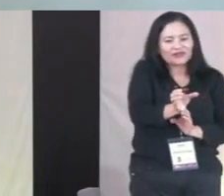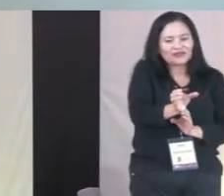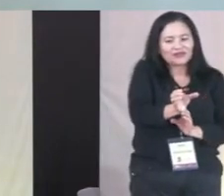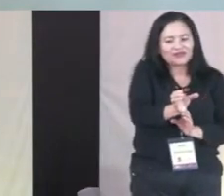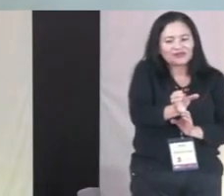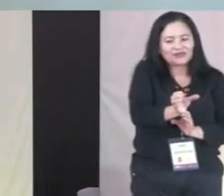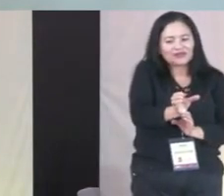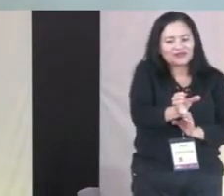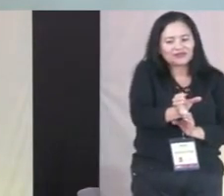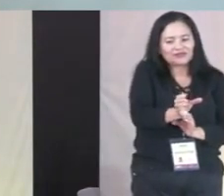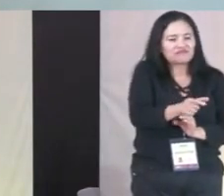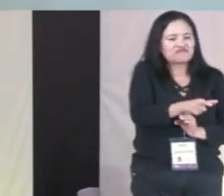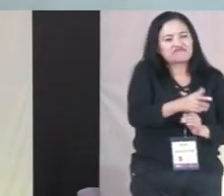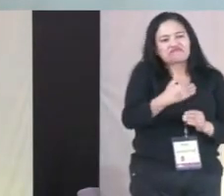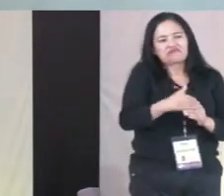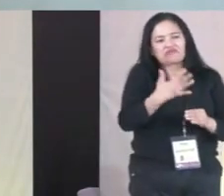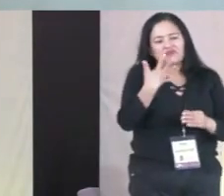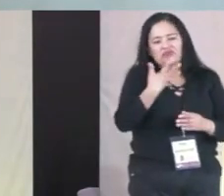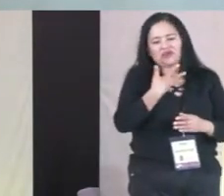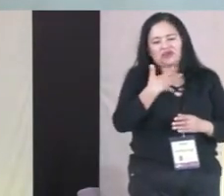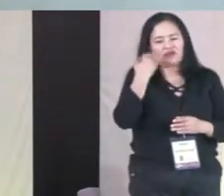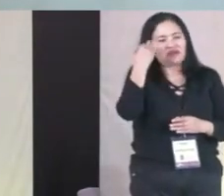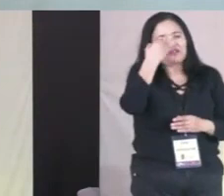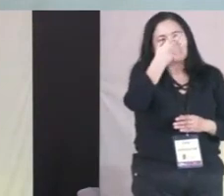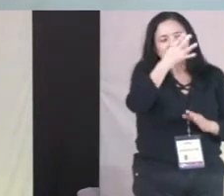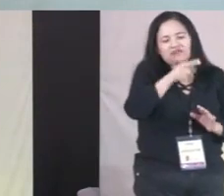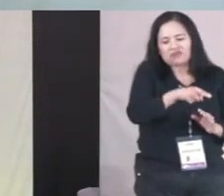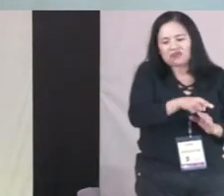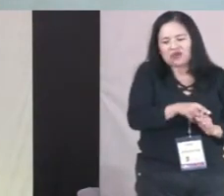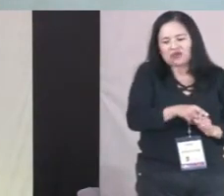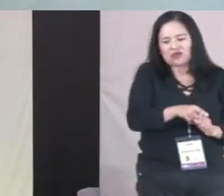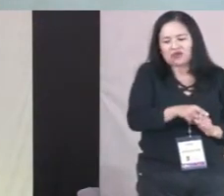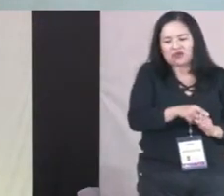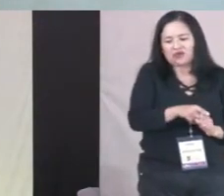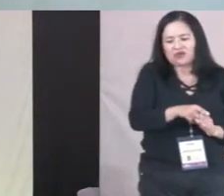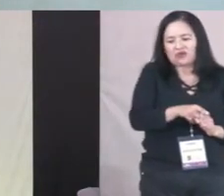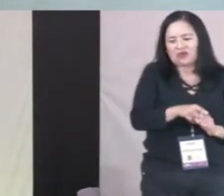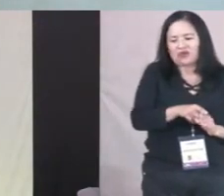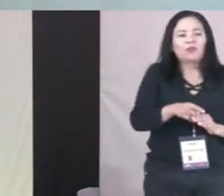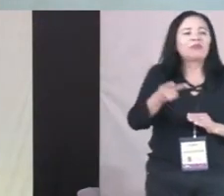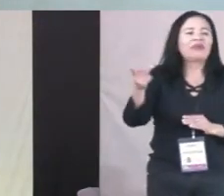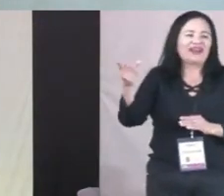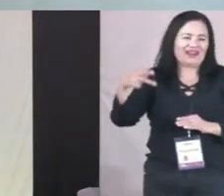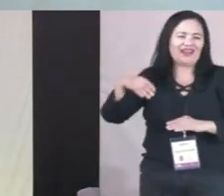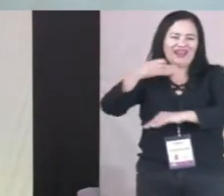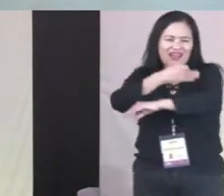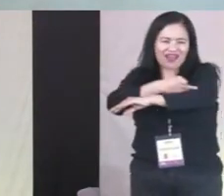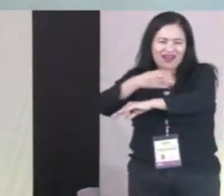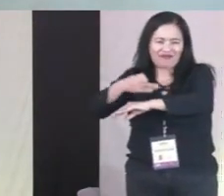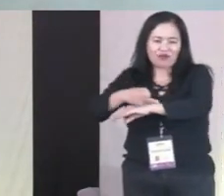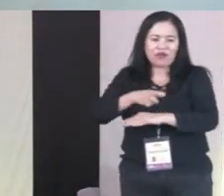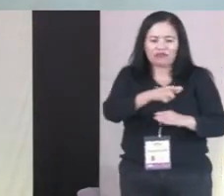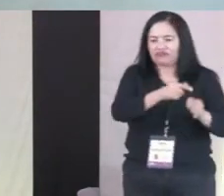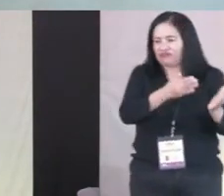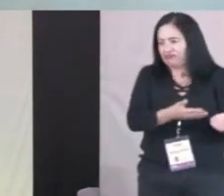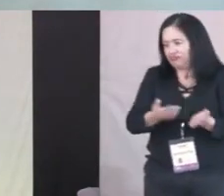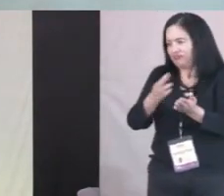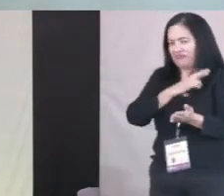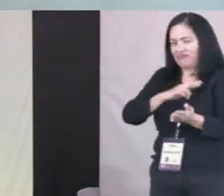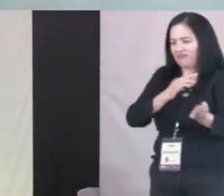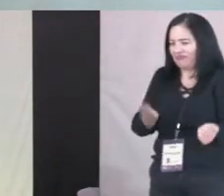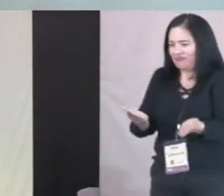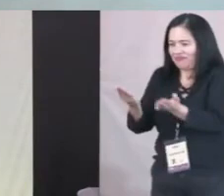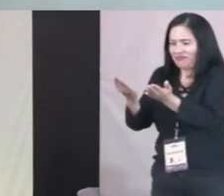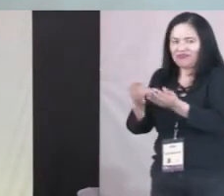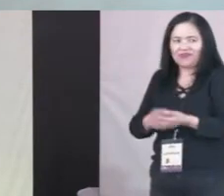y la tiene ahí, pues, por ejemplo, para rentársela a los familiares para que le rindan tributo el Día de Muertos, o